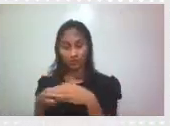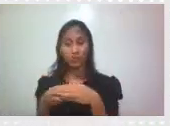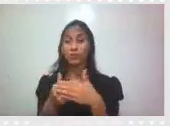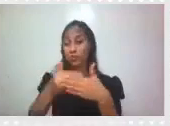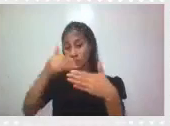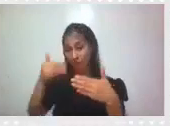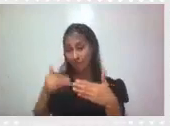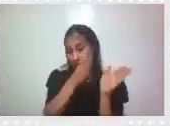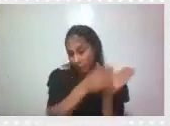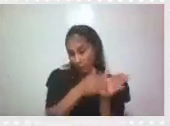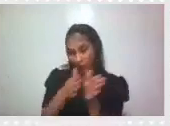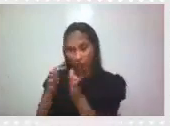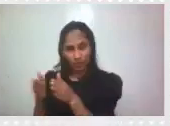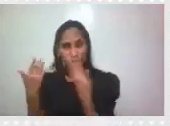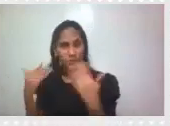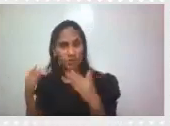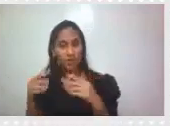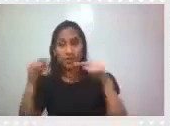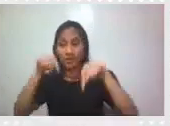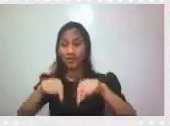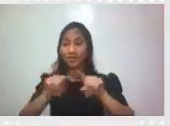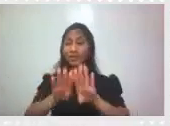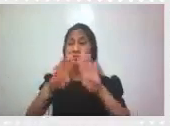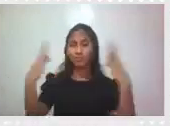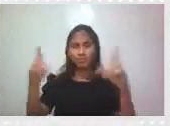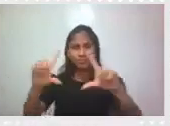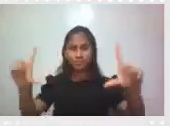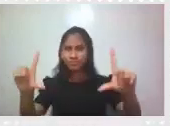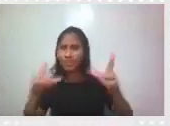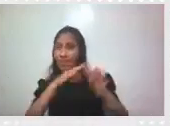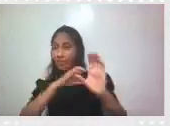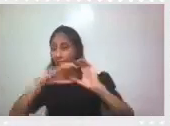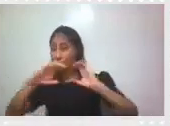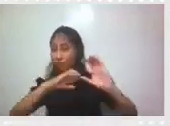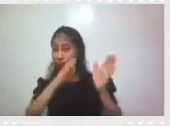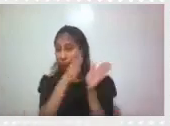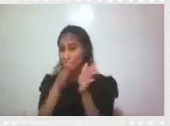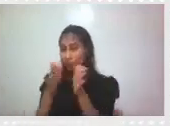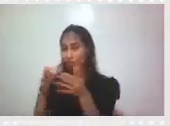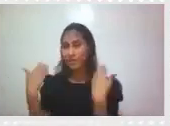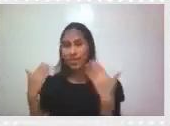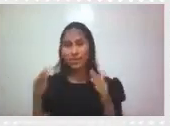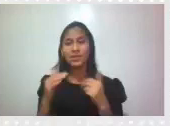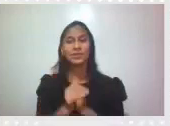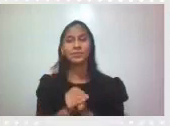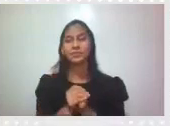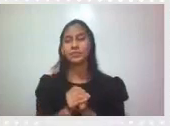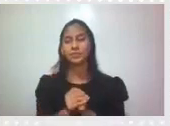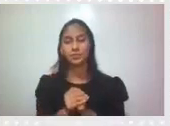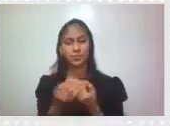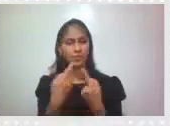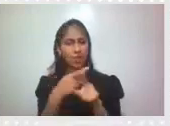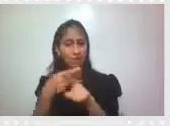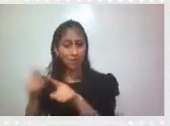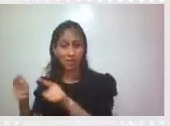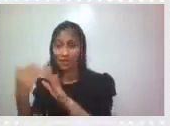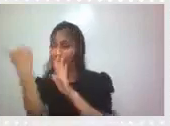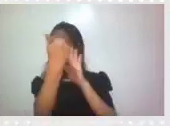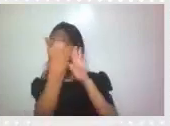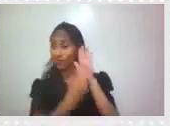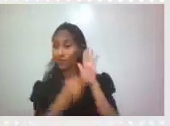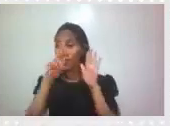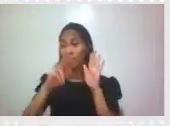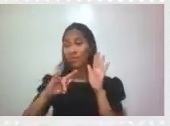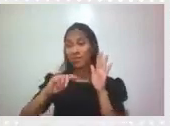coordinamos. Este espacio nosotros lo hemos habilitado de forma permanente a través de la implementación de las hojas de ruta y